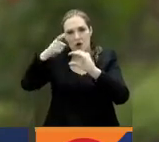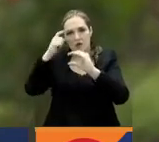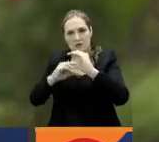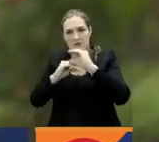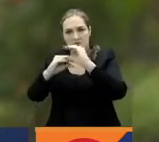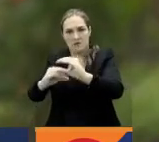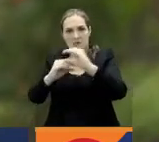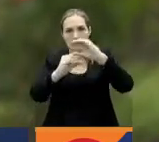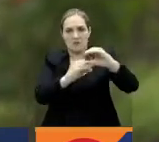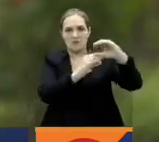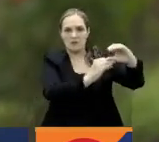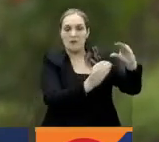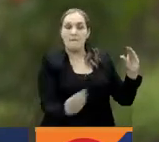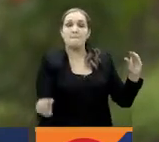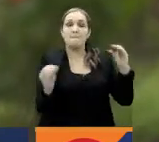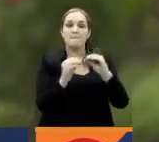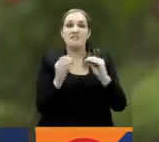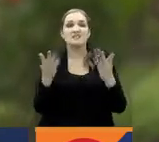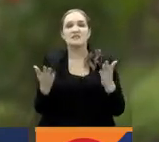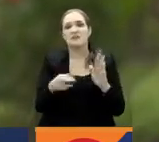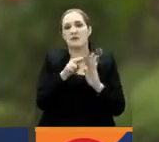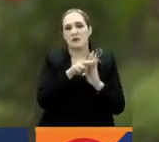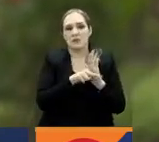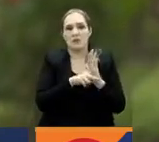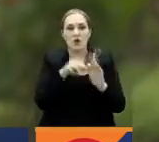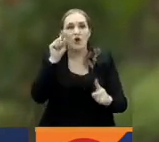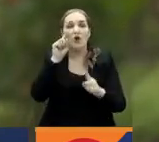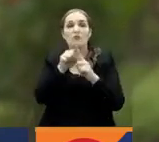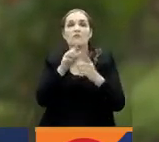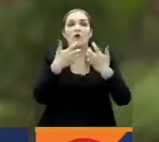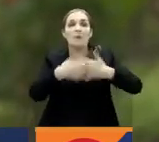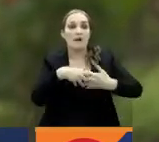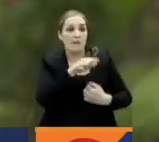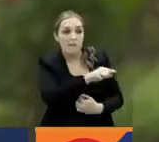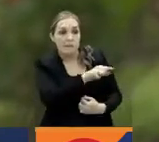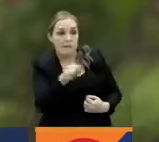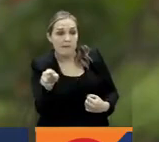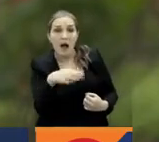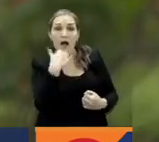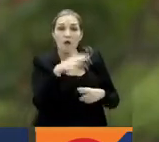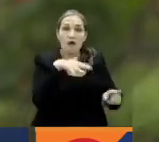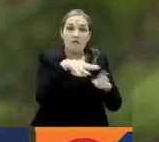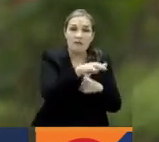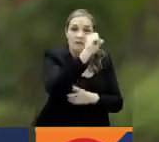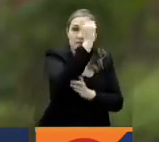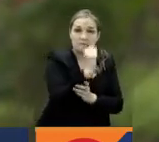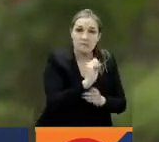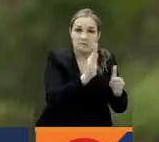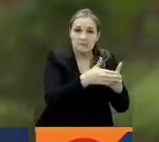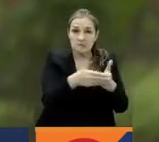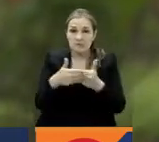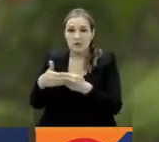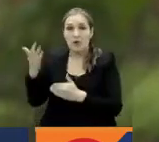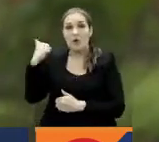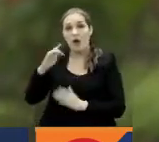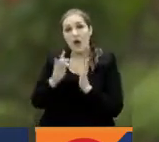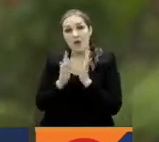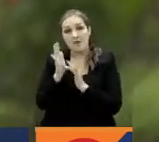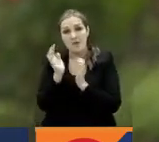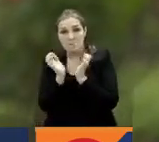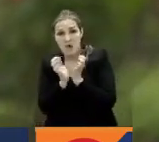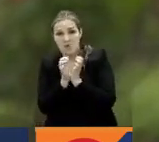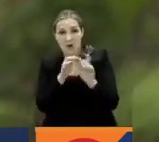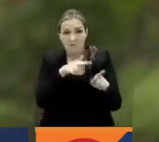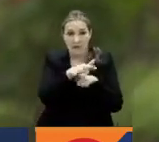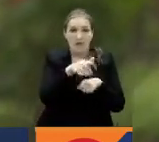se va a reglamentar un subsidio para las empresas que se vieron afectadas o que tuvieron cierres en los meses de abril y mayo. Estas